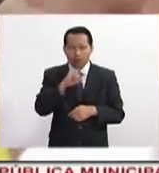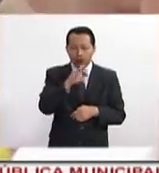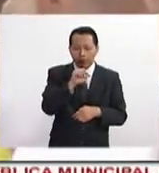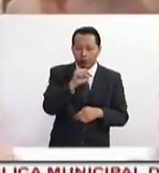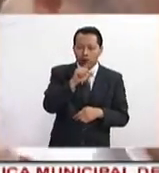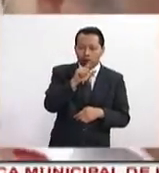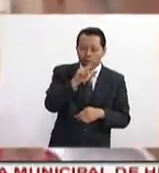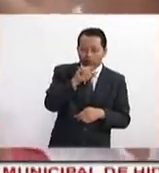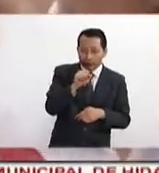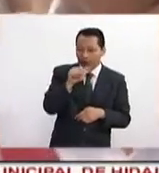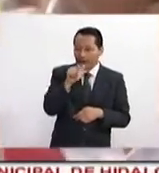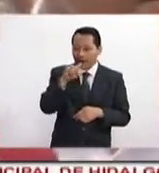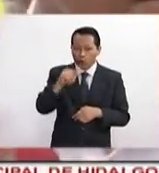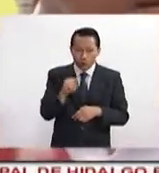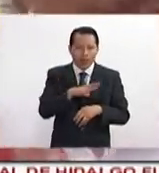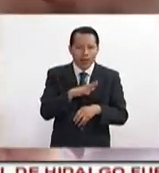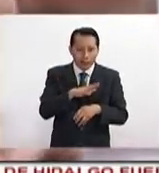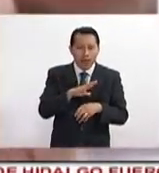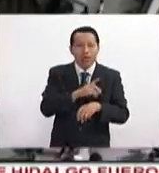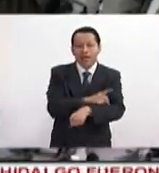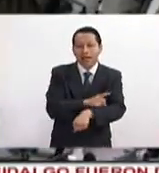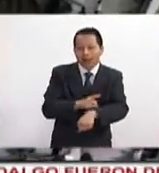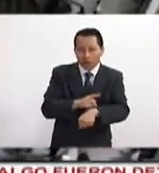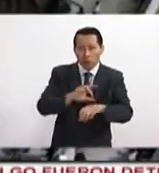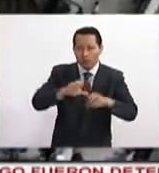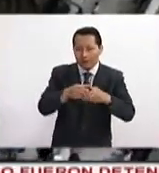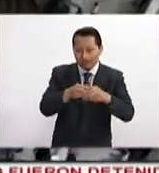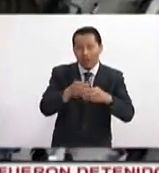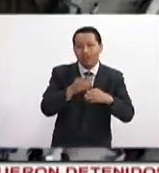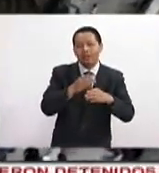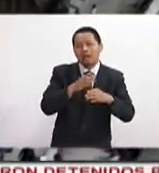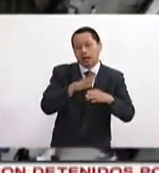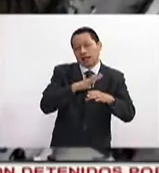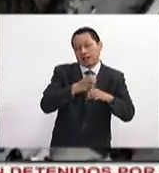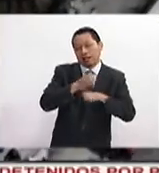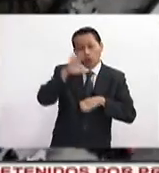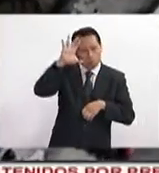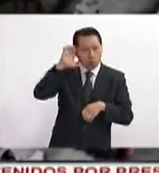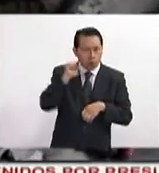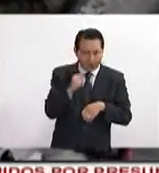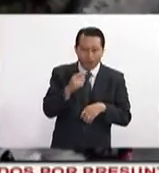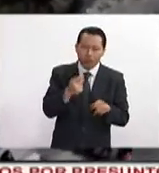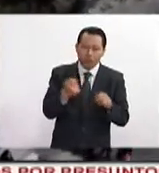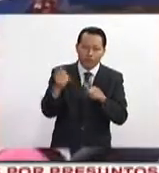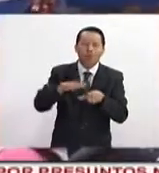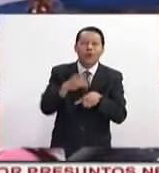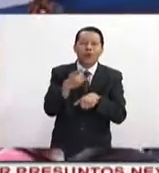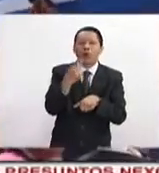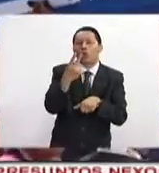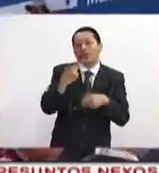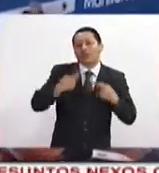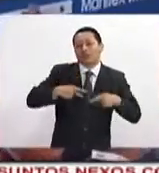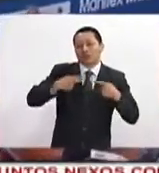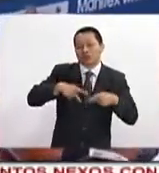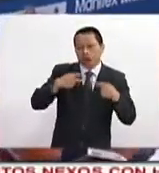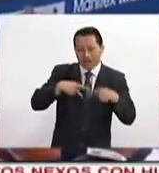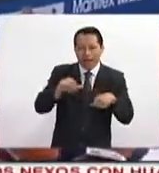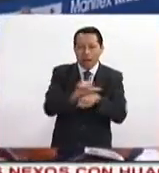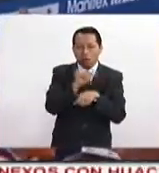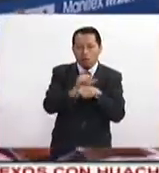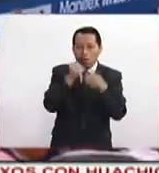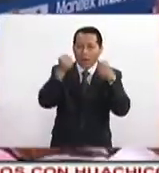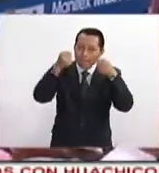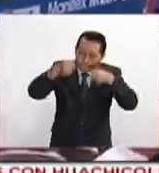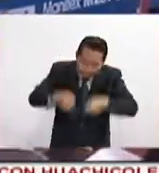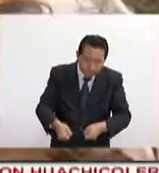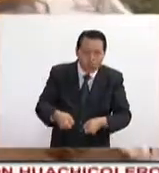Alarcón Ezeta como delegado de la dependencia en el estado de Morelos. Esto luego de la muerte de 2 personas que cayeron con su vehículo en